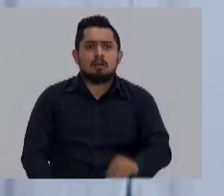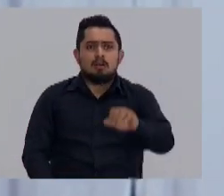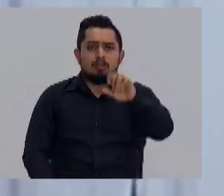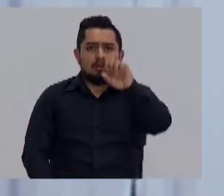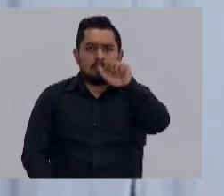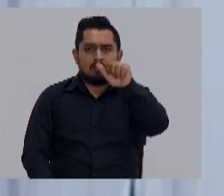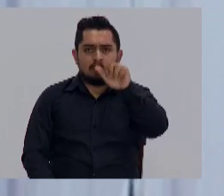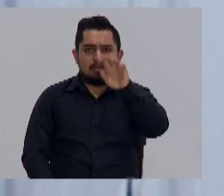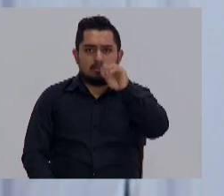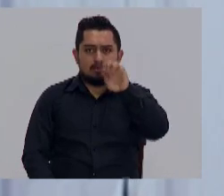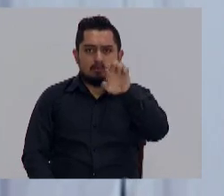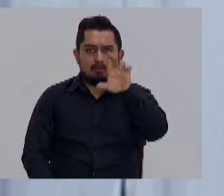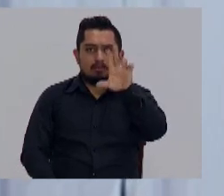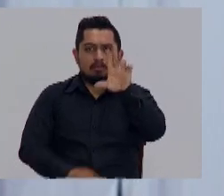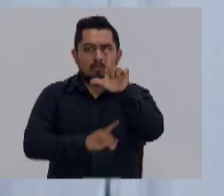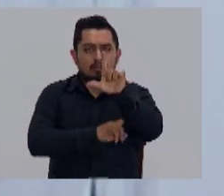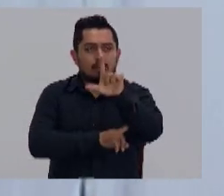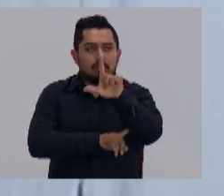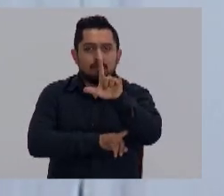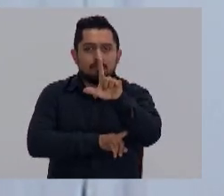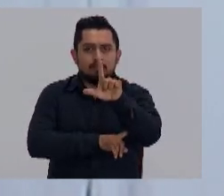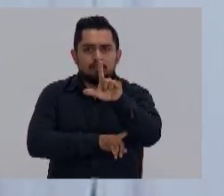Samuel.